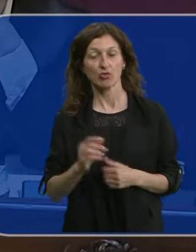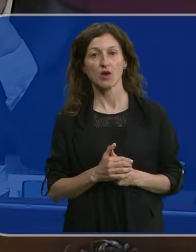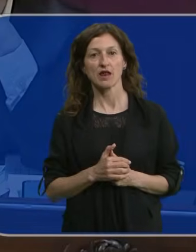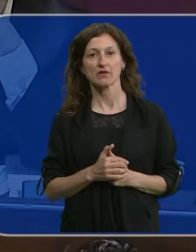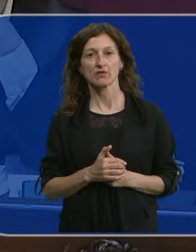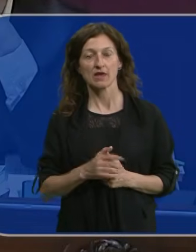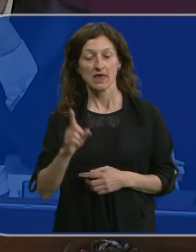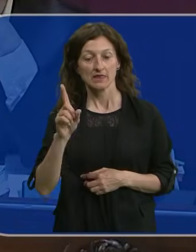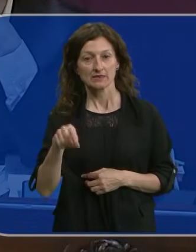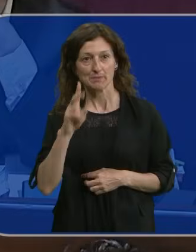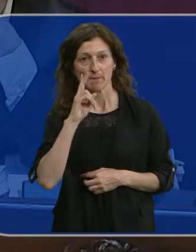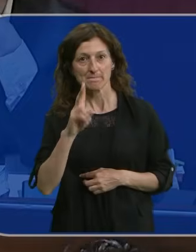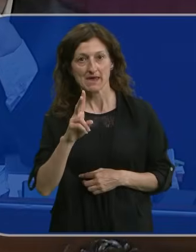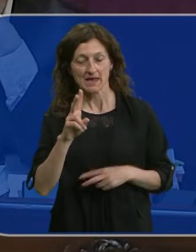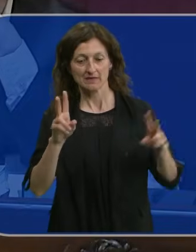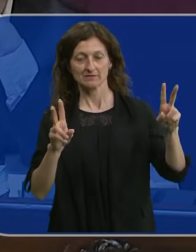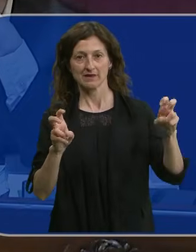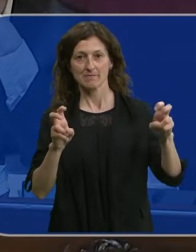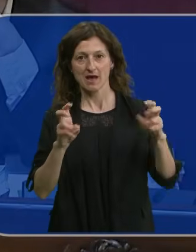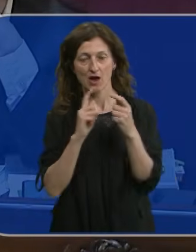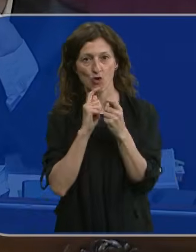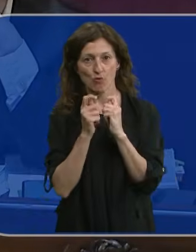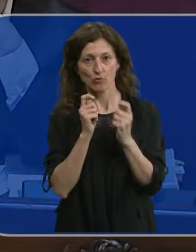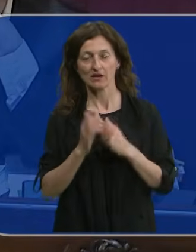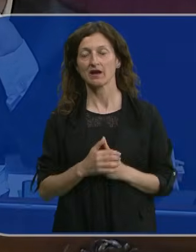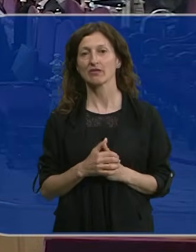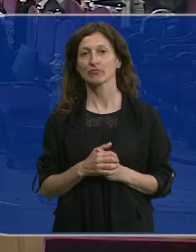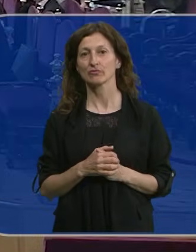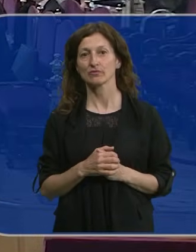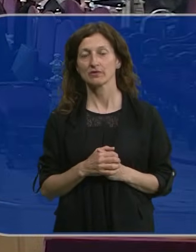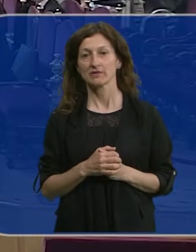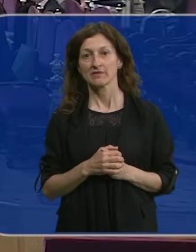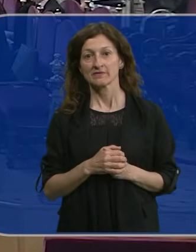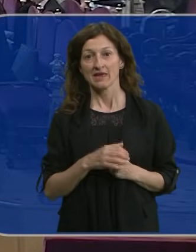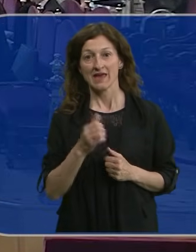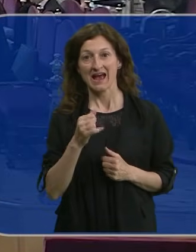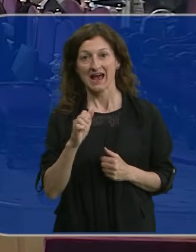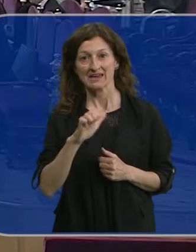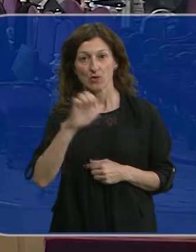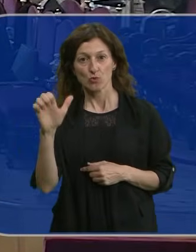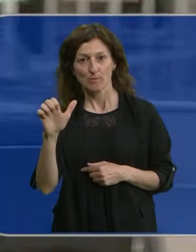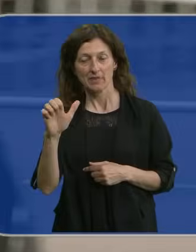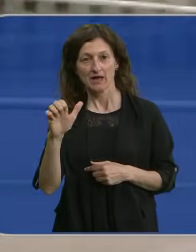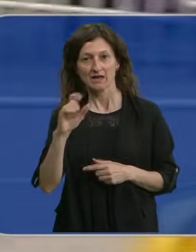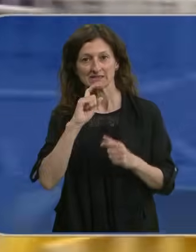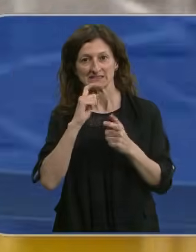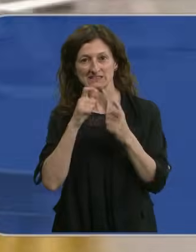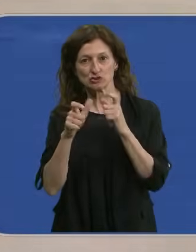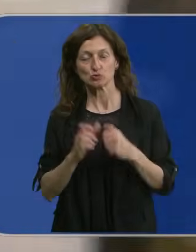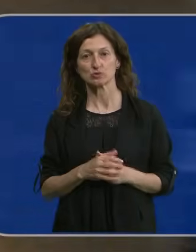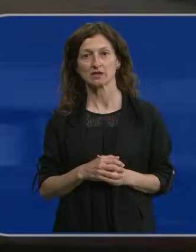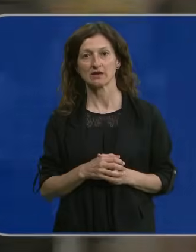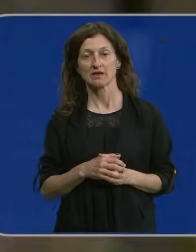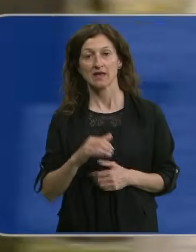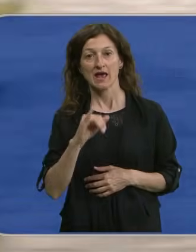se ve muy bien también en el tema del comunicado de Ir Europa, que incluso le insulta. He dicho, oye, que es